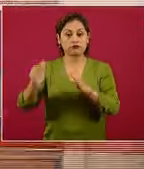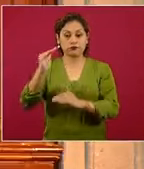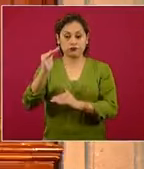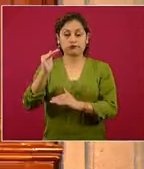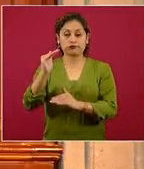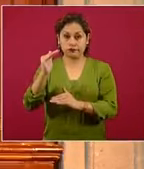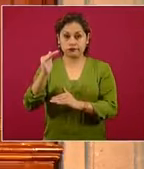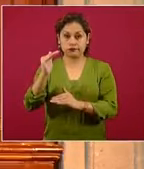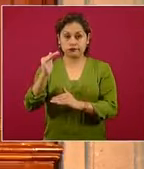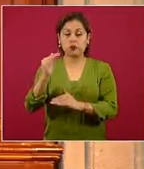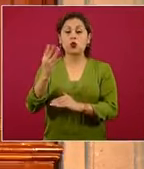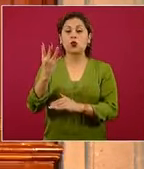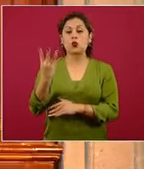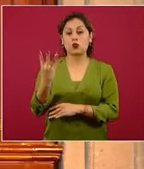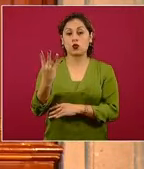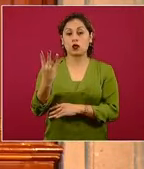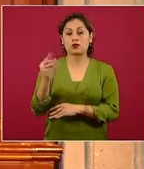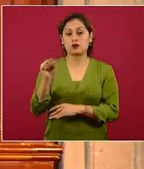que es del